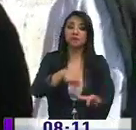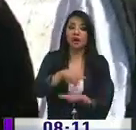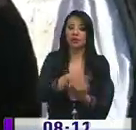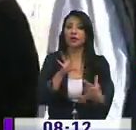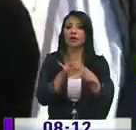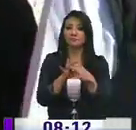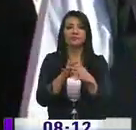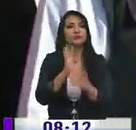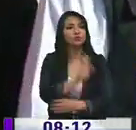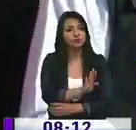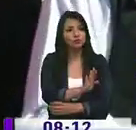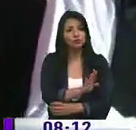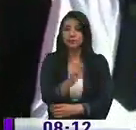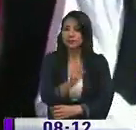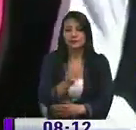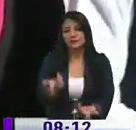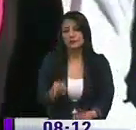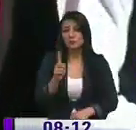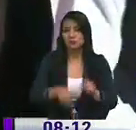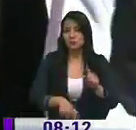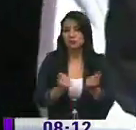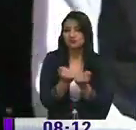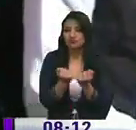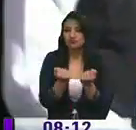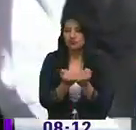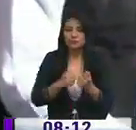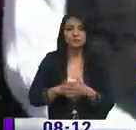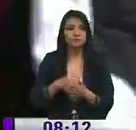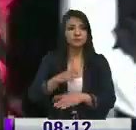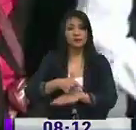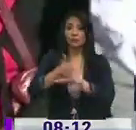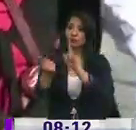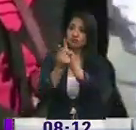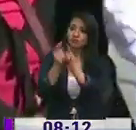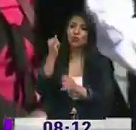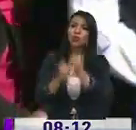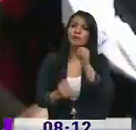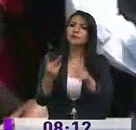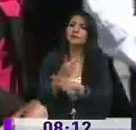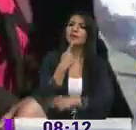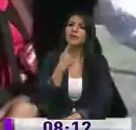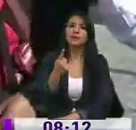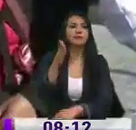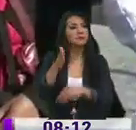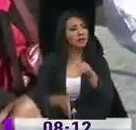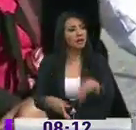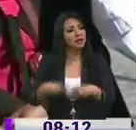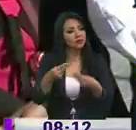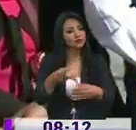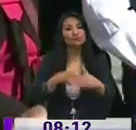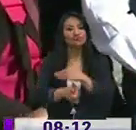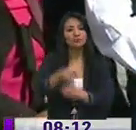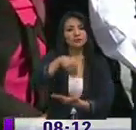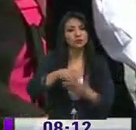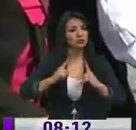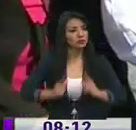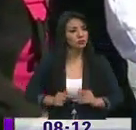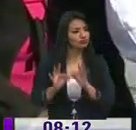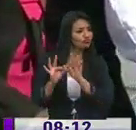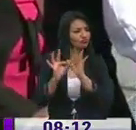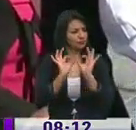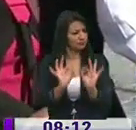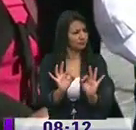también tienen sus necesidades. Cuando ustedes hablaron con las autoridades la última vez, ¿qué les dijeron? ¿Cuál era el plazo de entrega de este subcentro ya